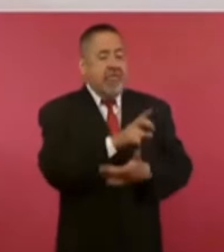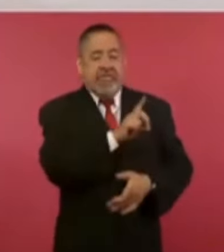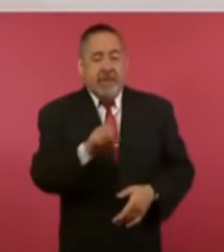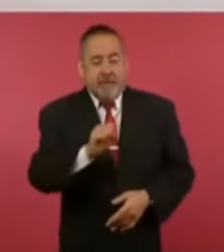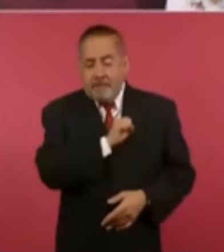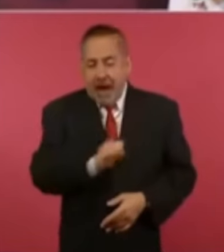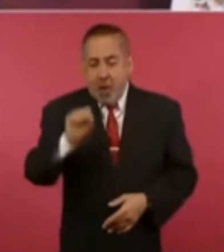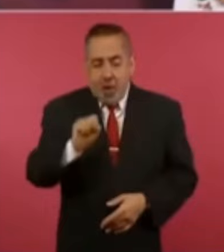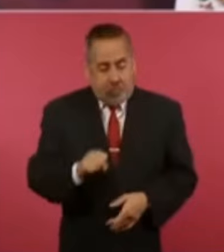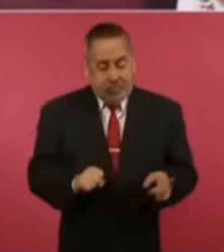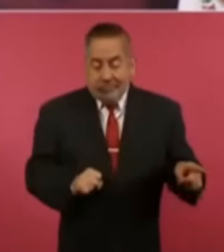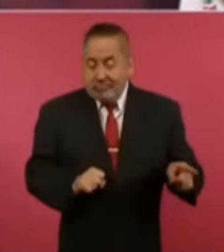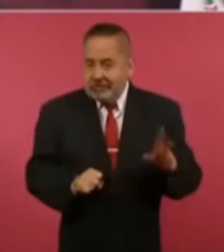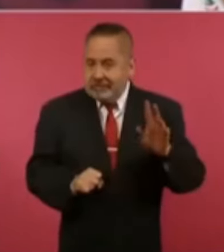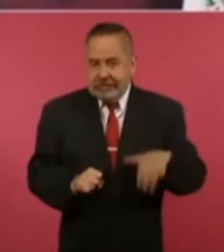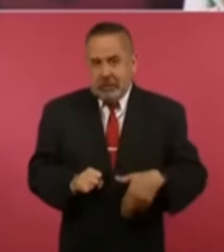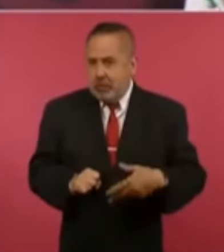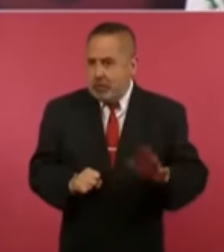O sea,